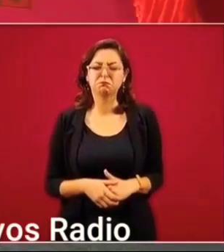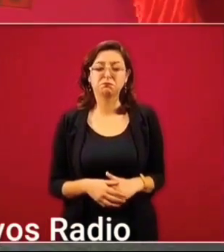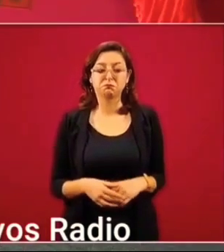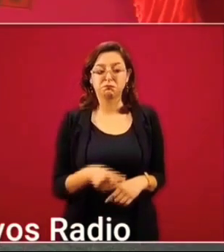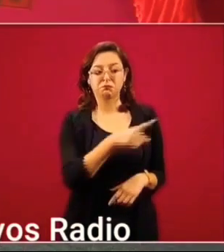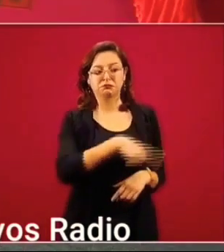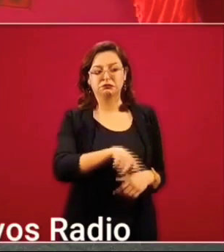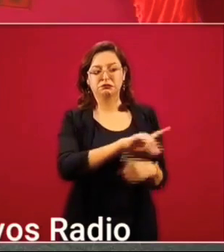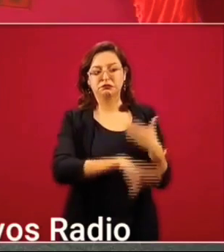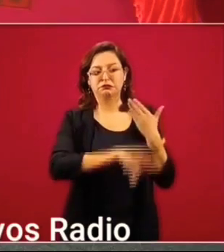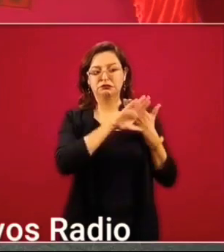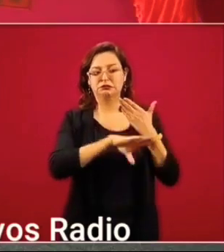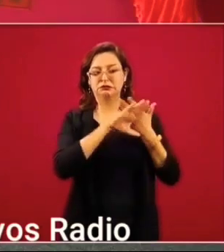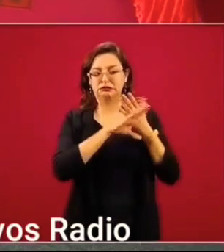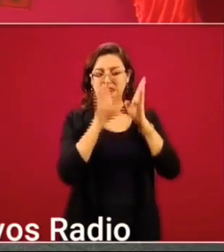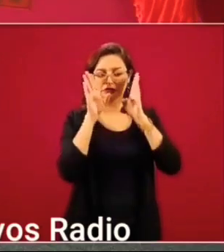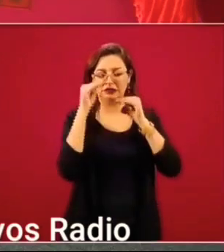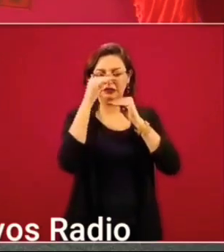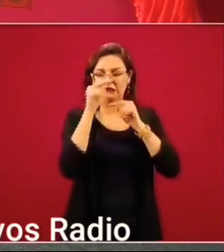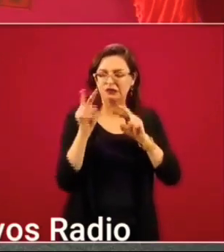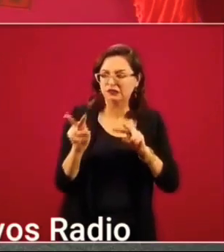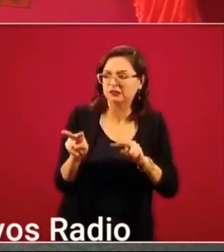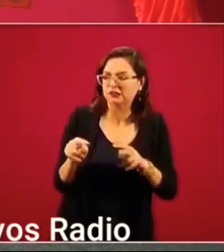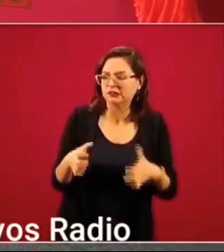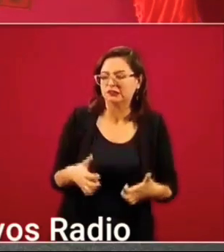adversarios nuestros, a los conservadores.